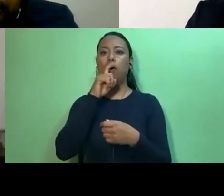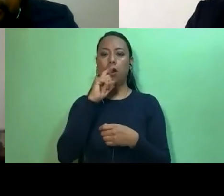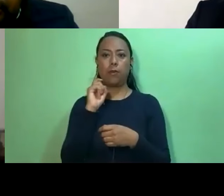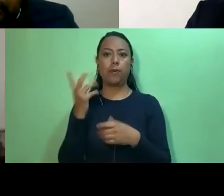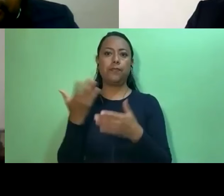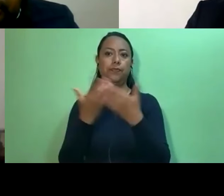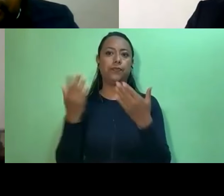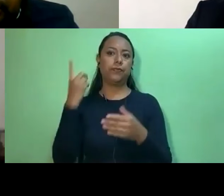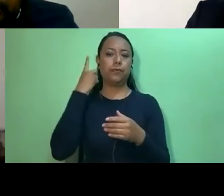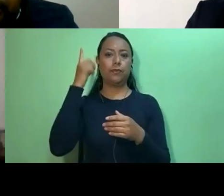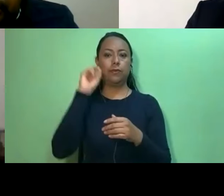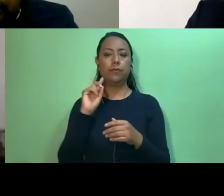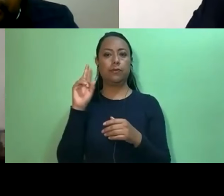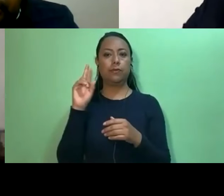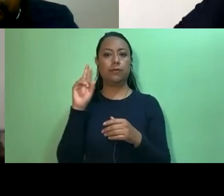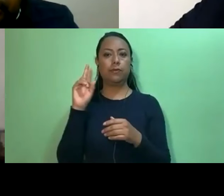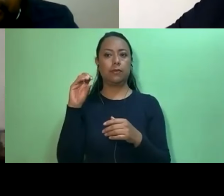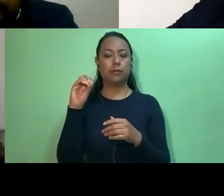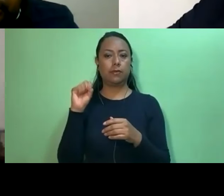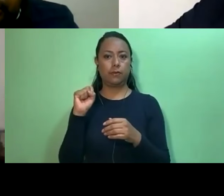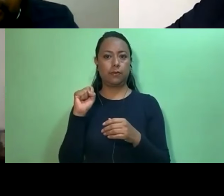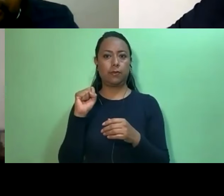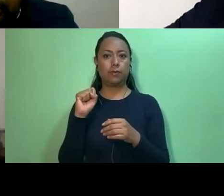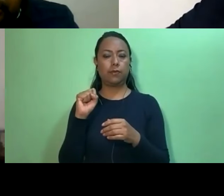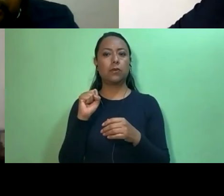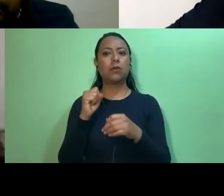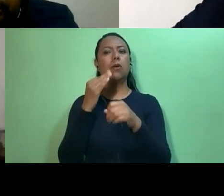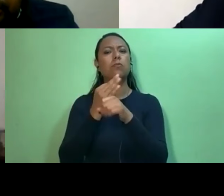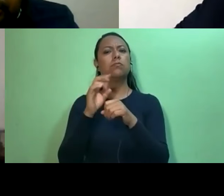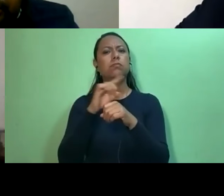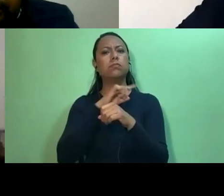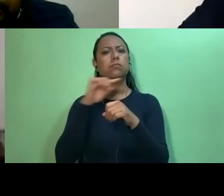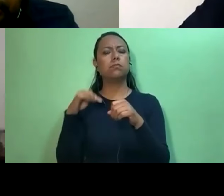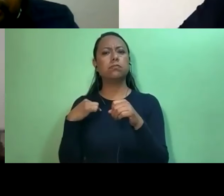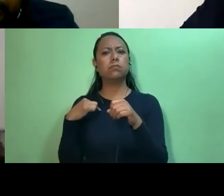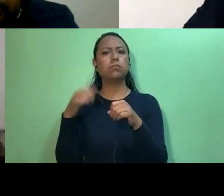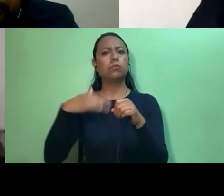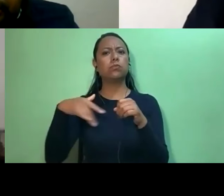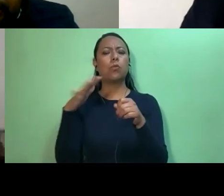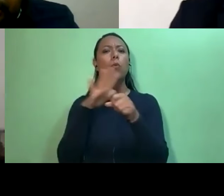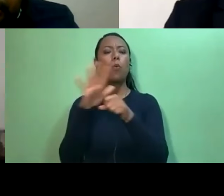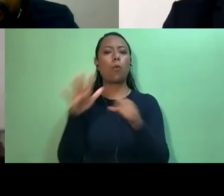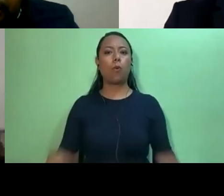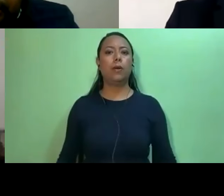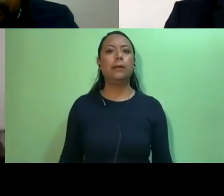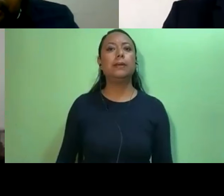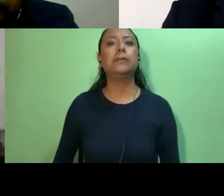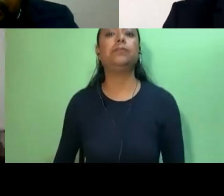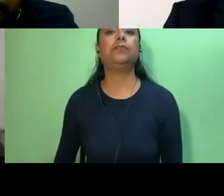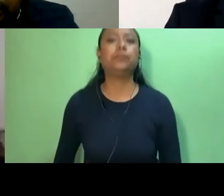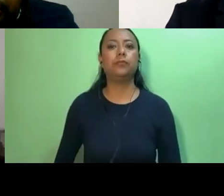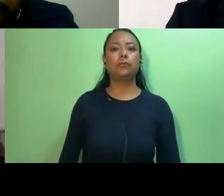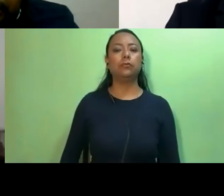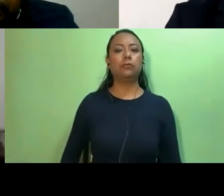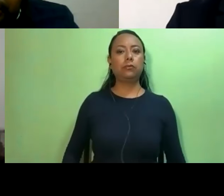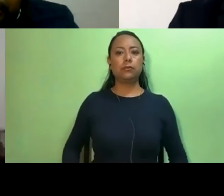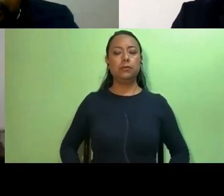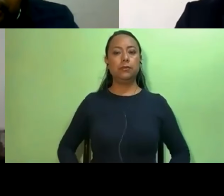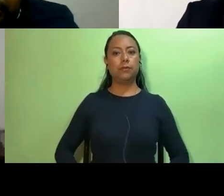el contrario, lo que estamos buscando es otorgar certeza jurídica al contribuyente en